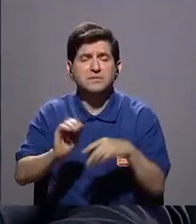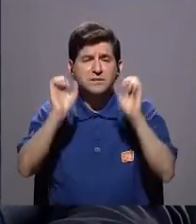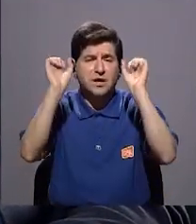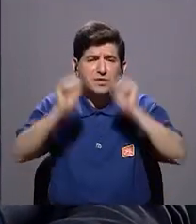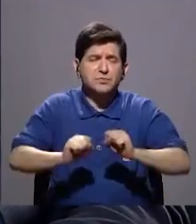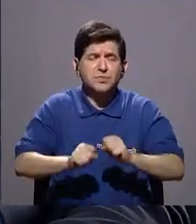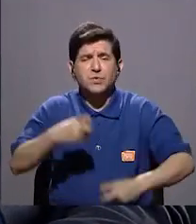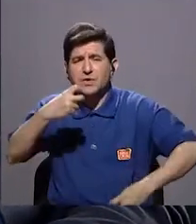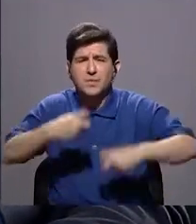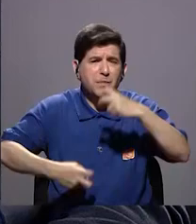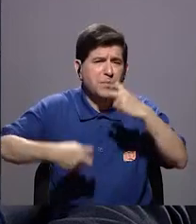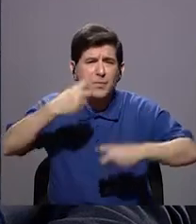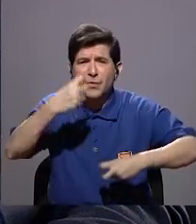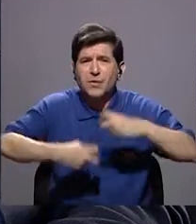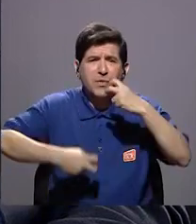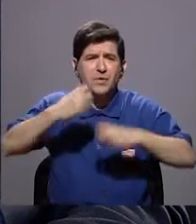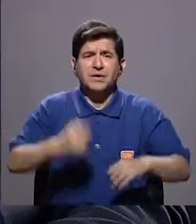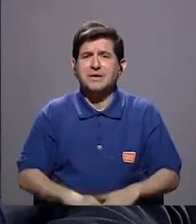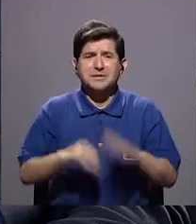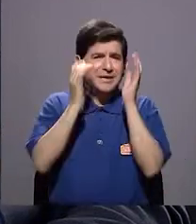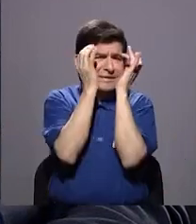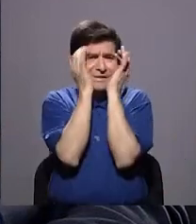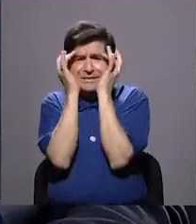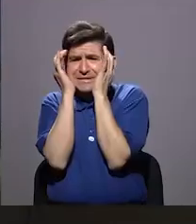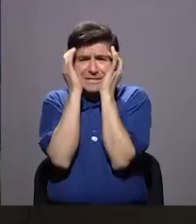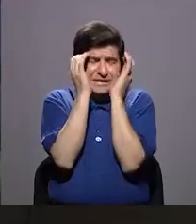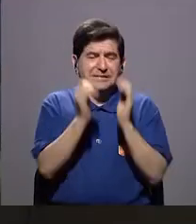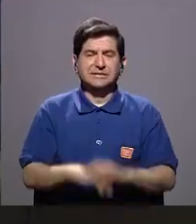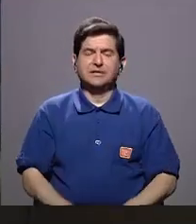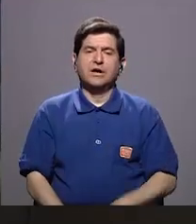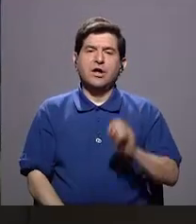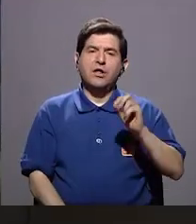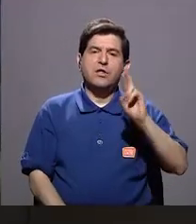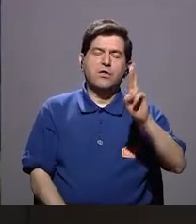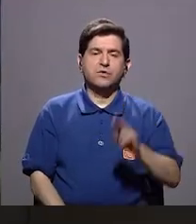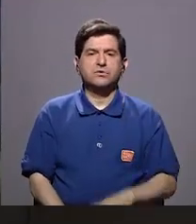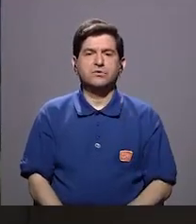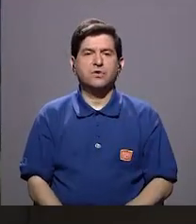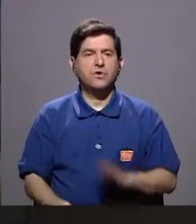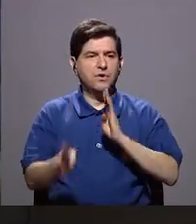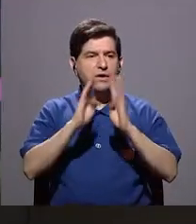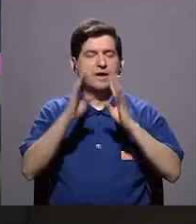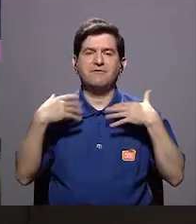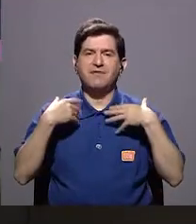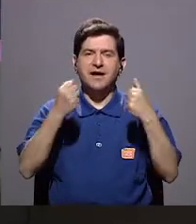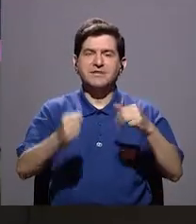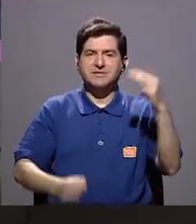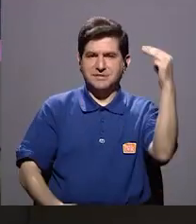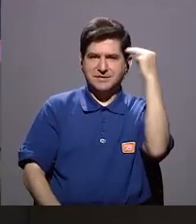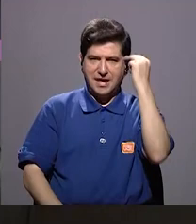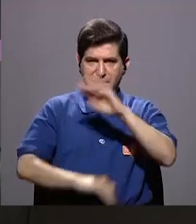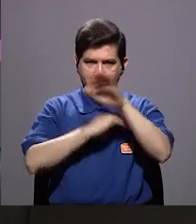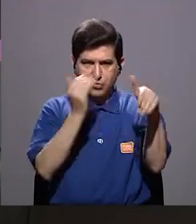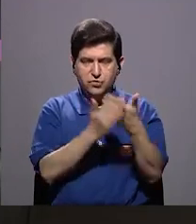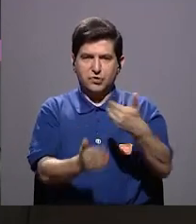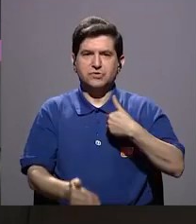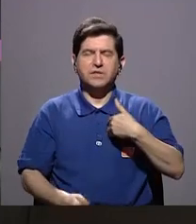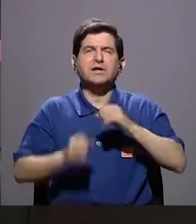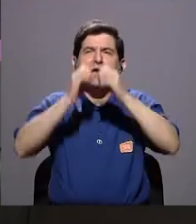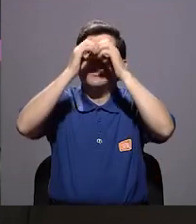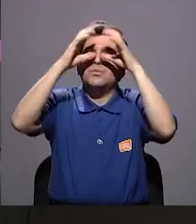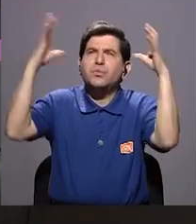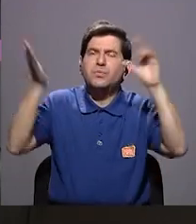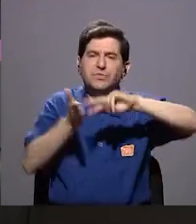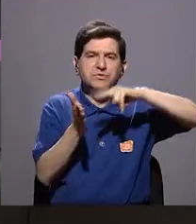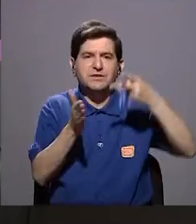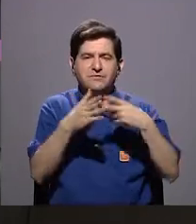que puede tener un problema de ansiedad. Claro, doctor. Cuando uno habla de salud mental, a veces todos tenemos un imaginario de